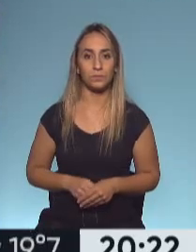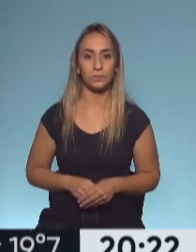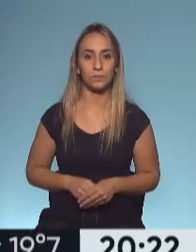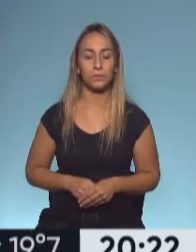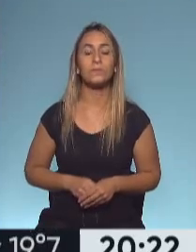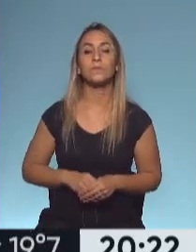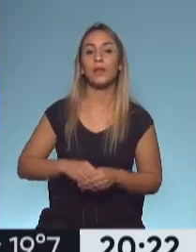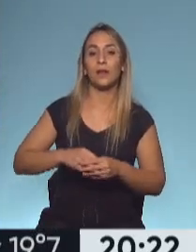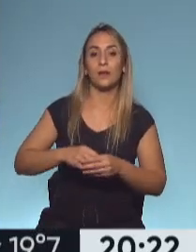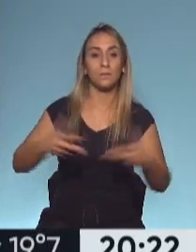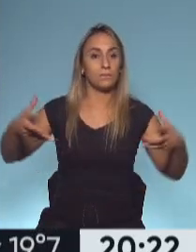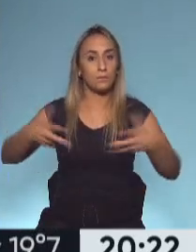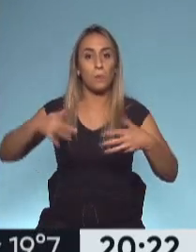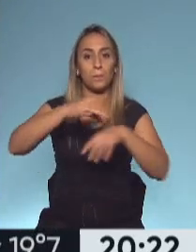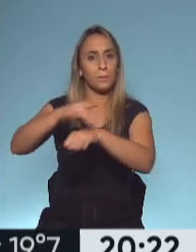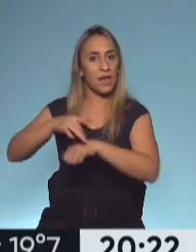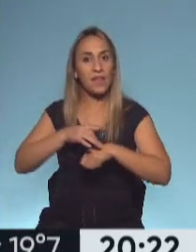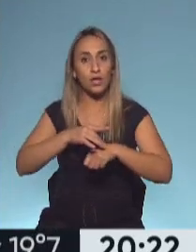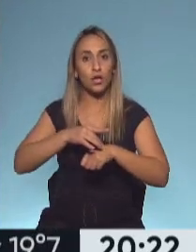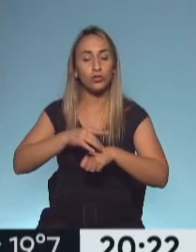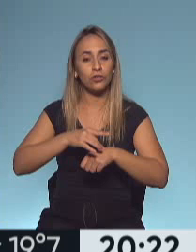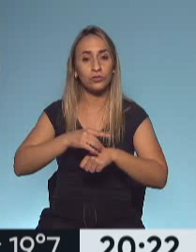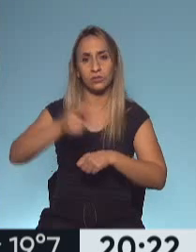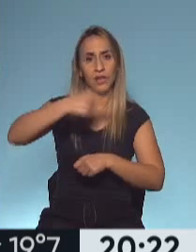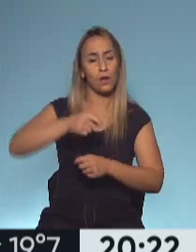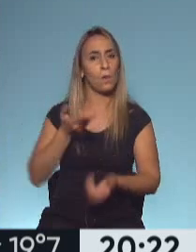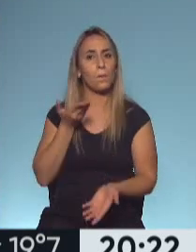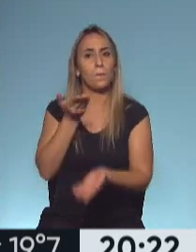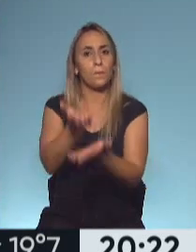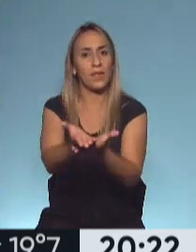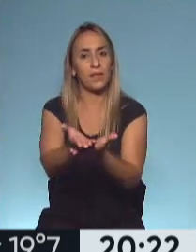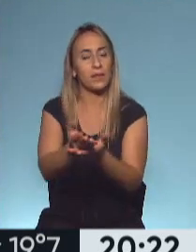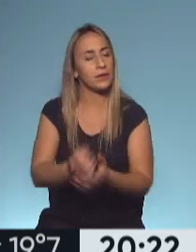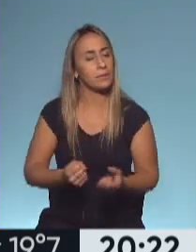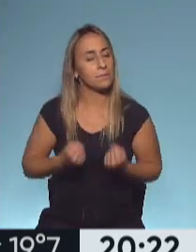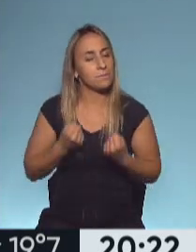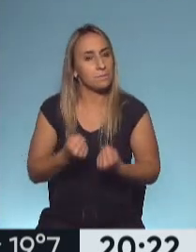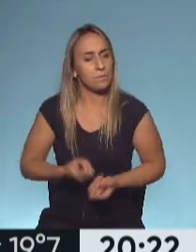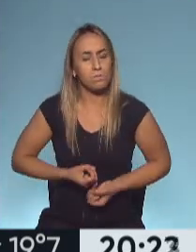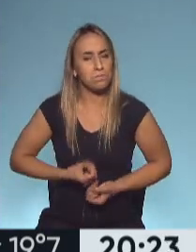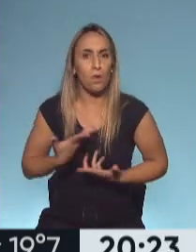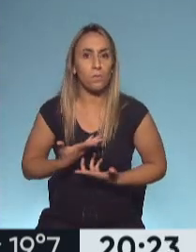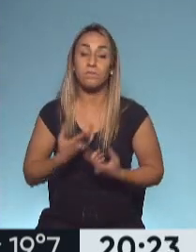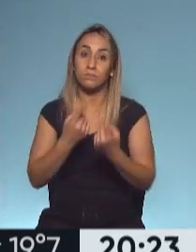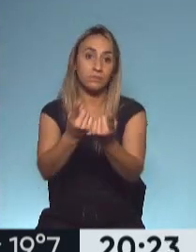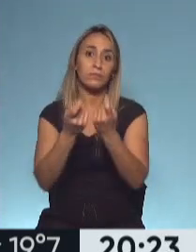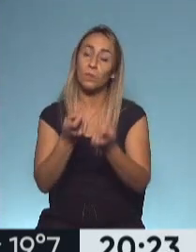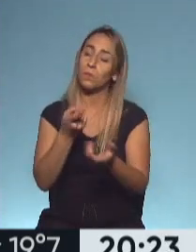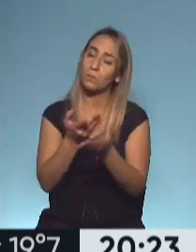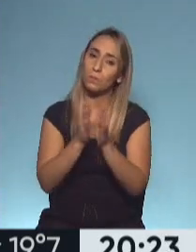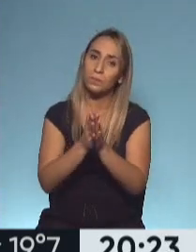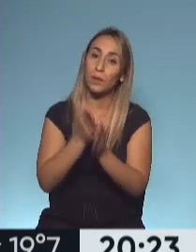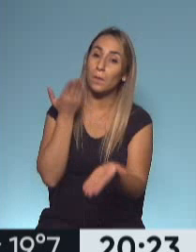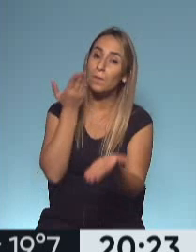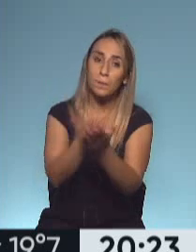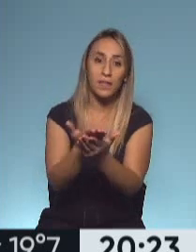Es la comunidad médica la que pide, la que tiene la imperiosa necesidad de pedir que se haga